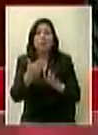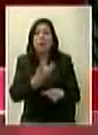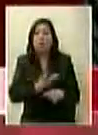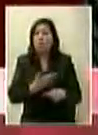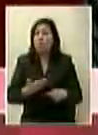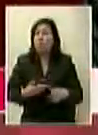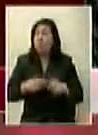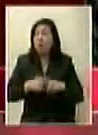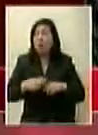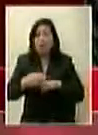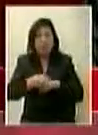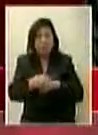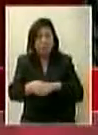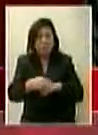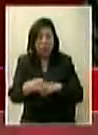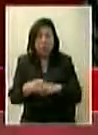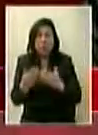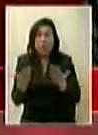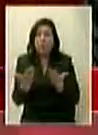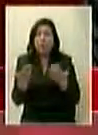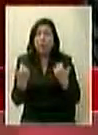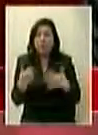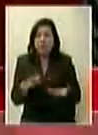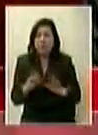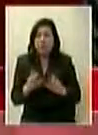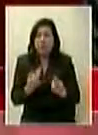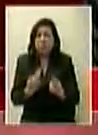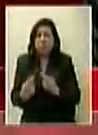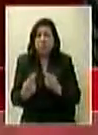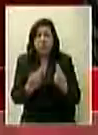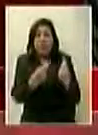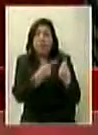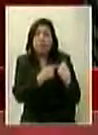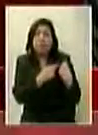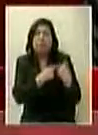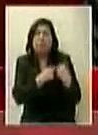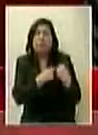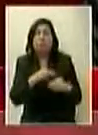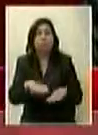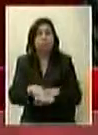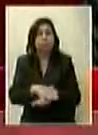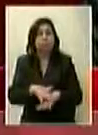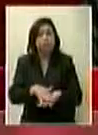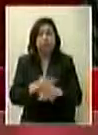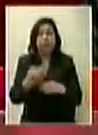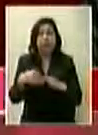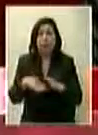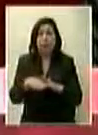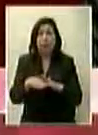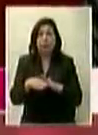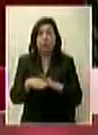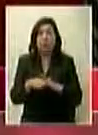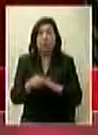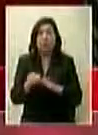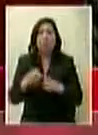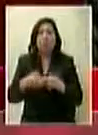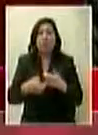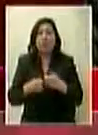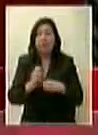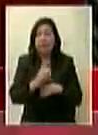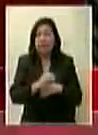gobiernos locales provinciales donde ya se ha transferido la responsabilidad de la gestión dentro del marco del proceso de